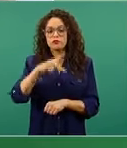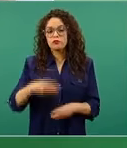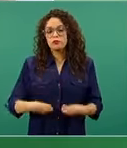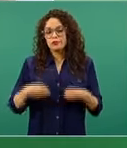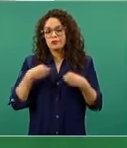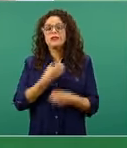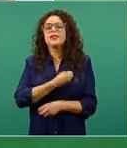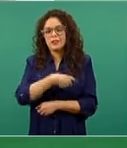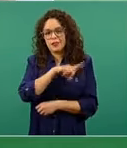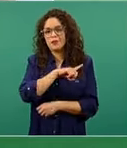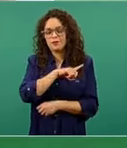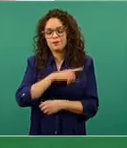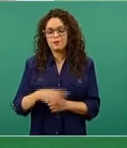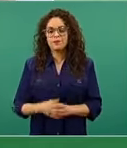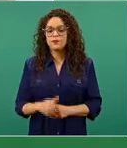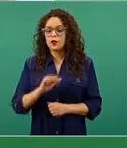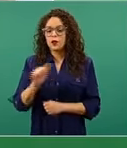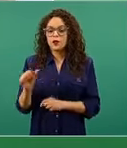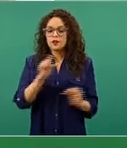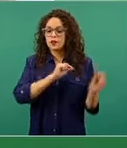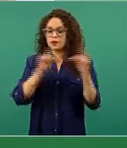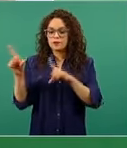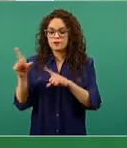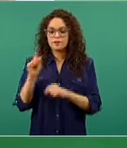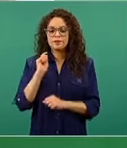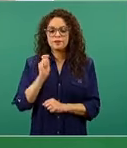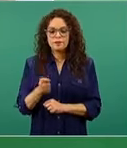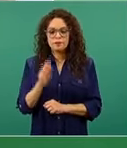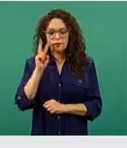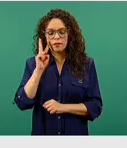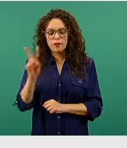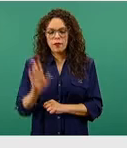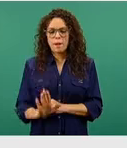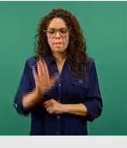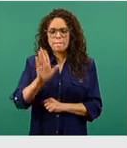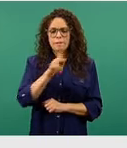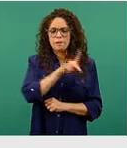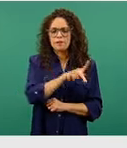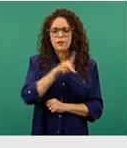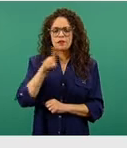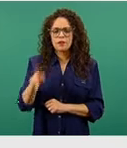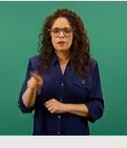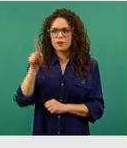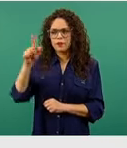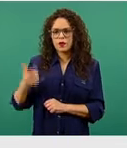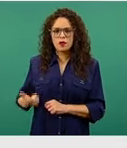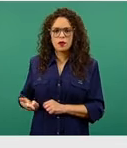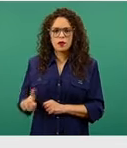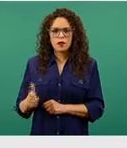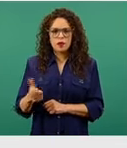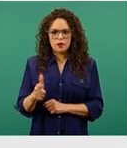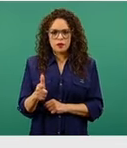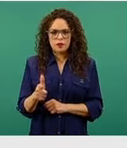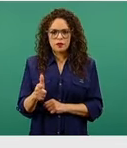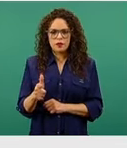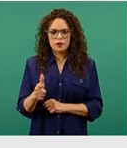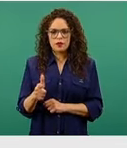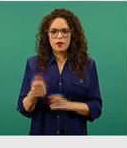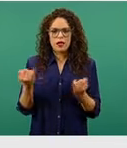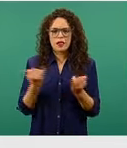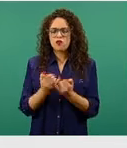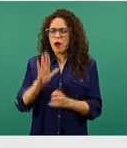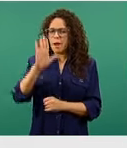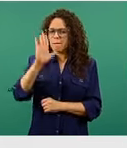diapositiva, es para comentarles el comportamiento muy similar que tenemos en Guanajuato al que acaba de presentar el